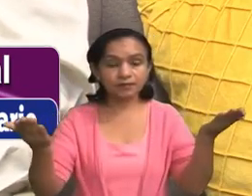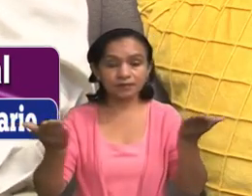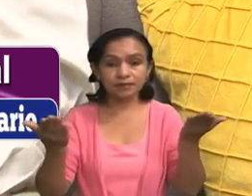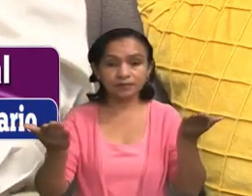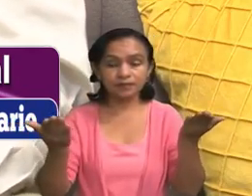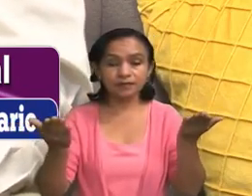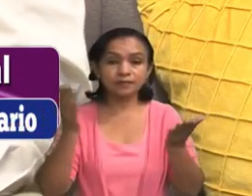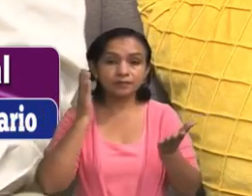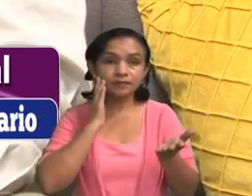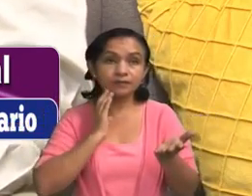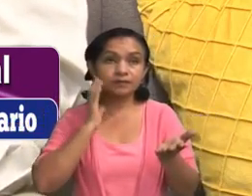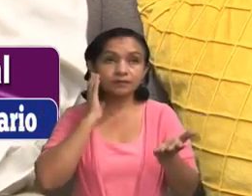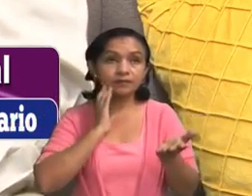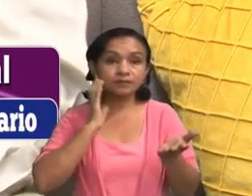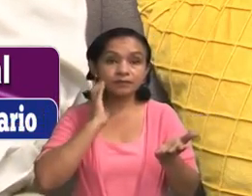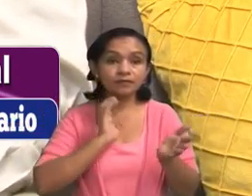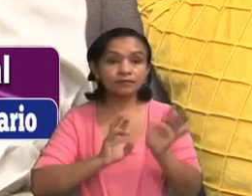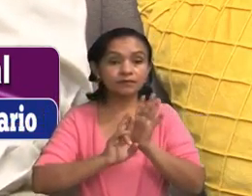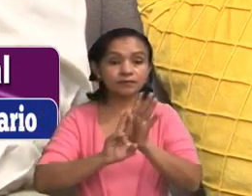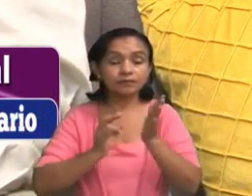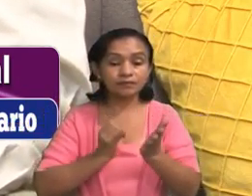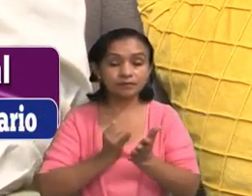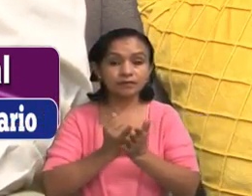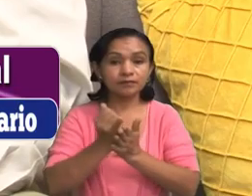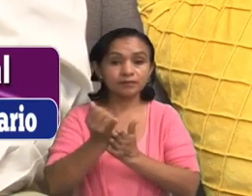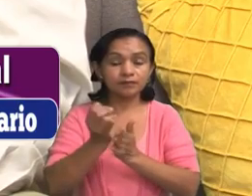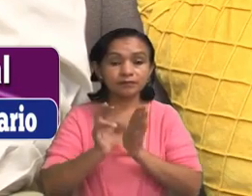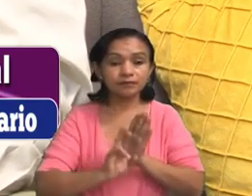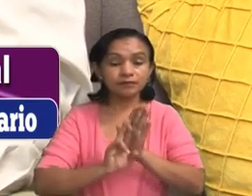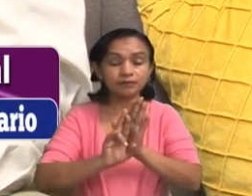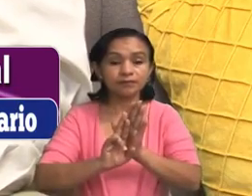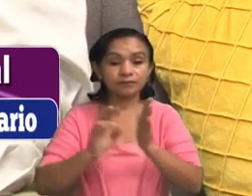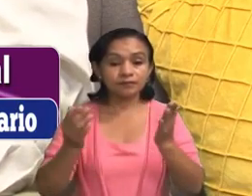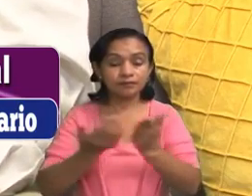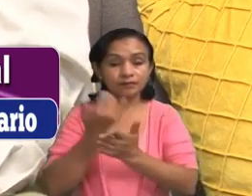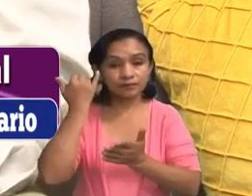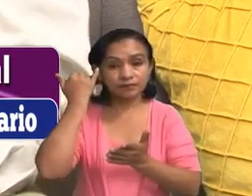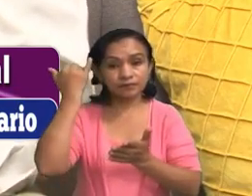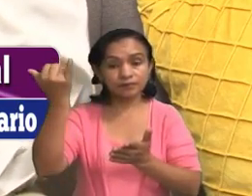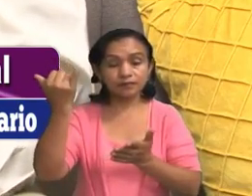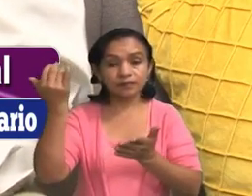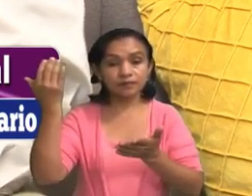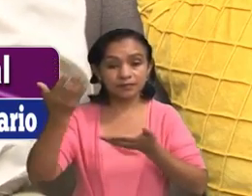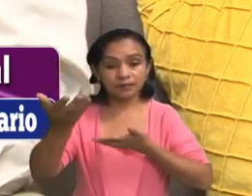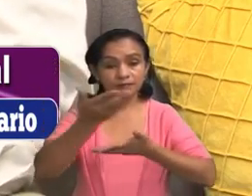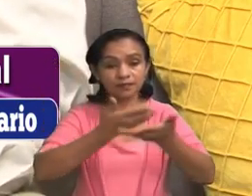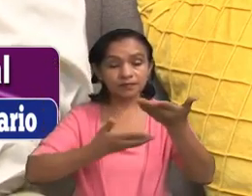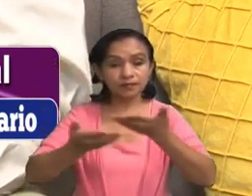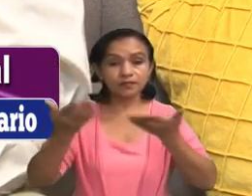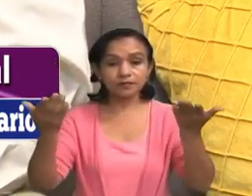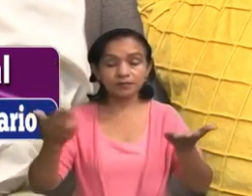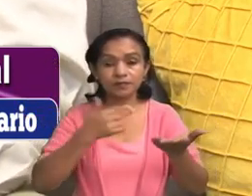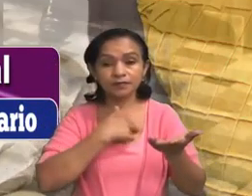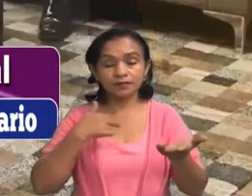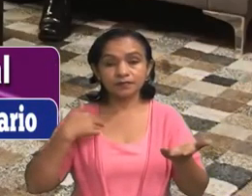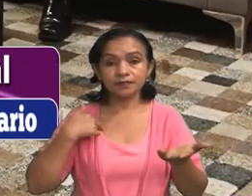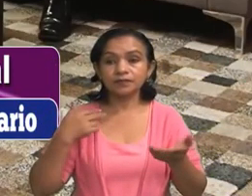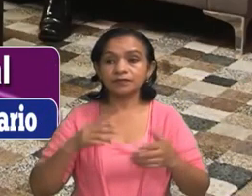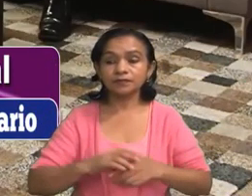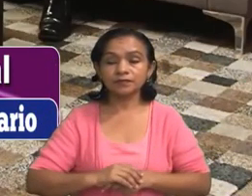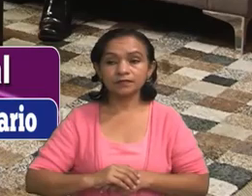de experiencia, de resultados de investigación, de resultados de innovaciones, de compartir de saberes, va a estar ahí